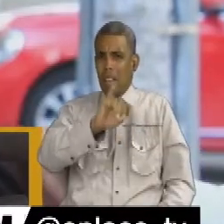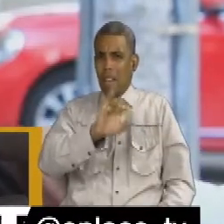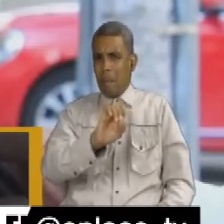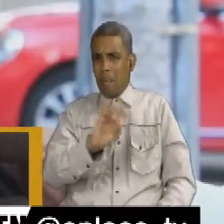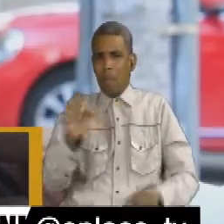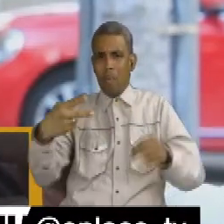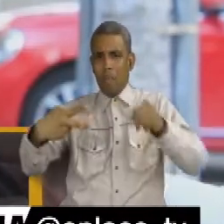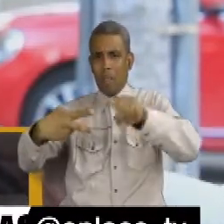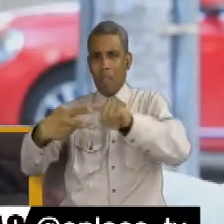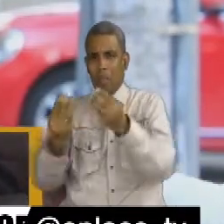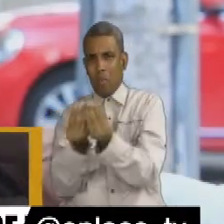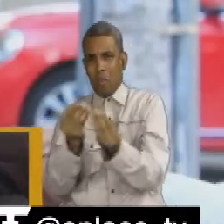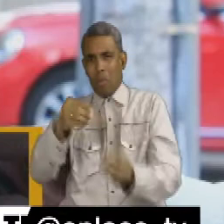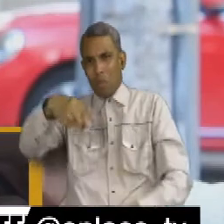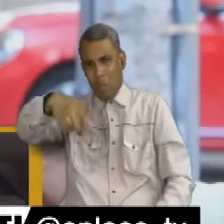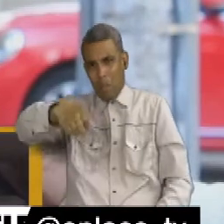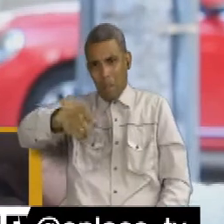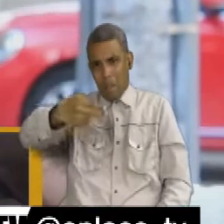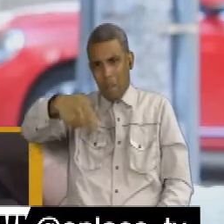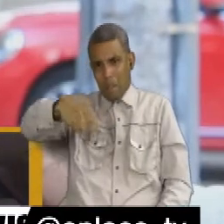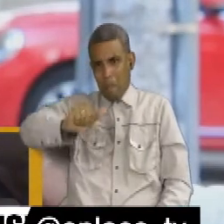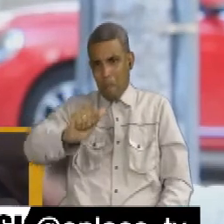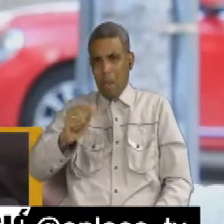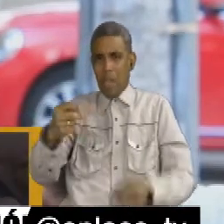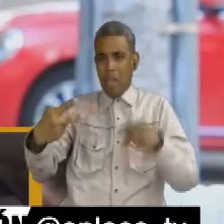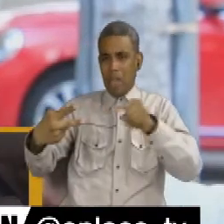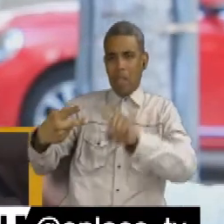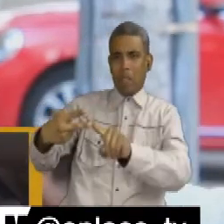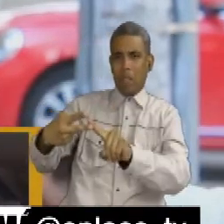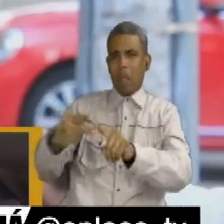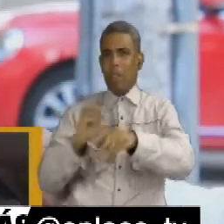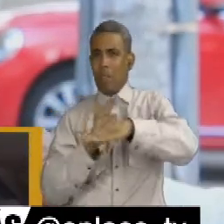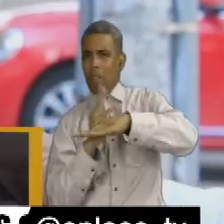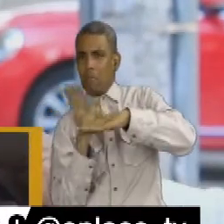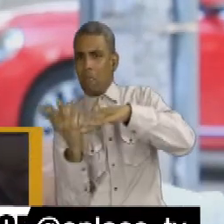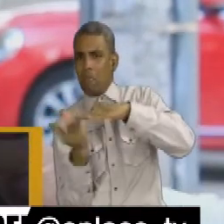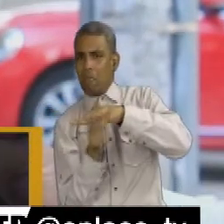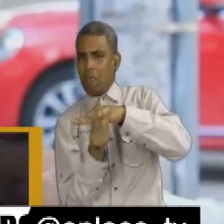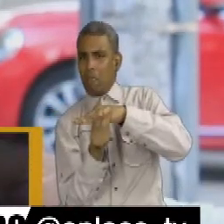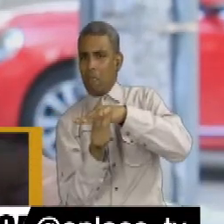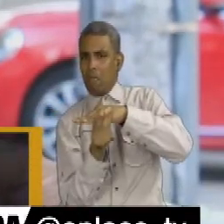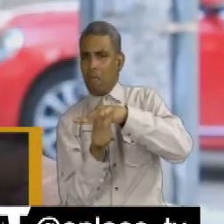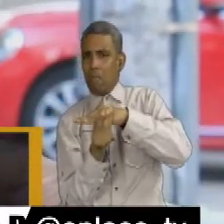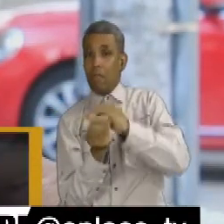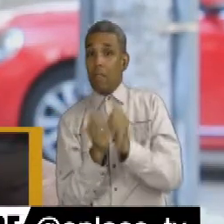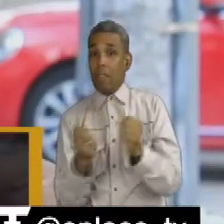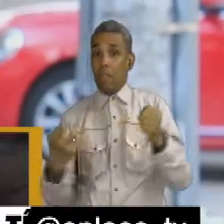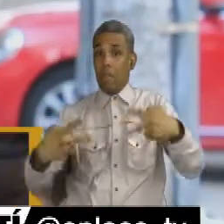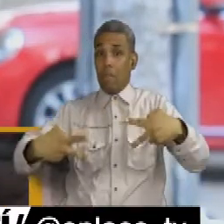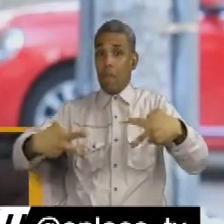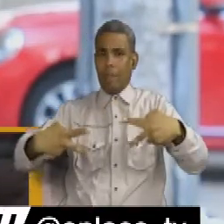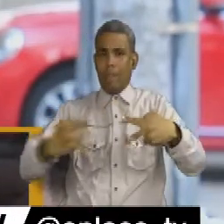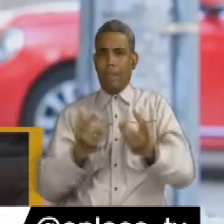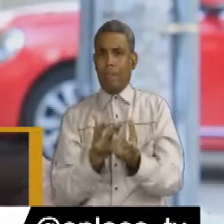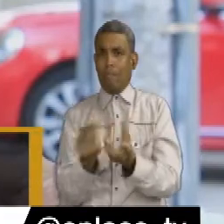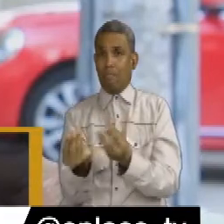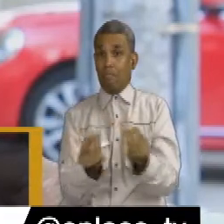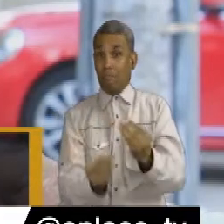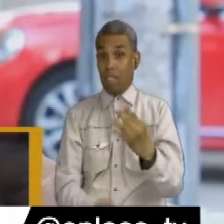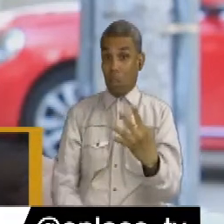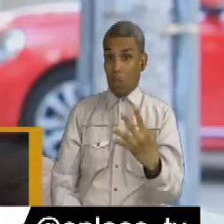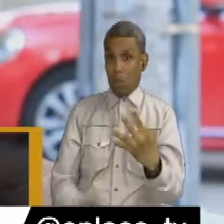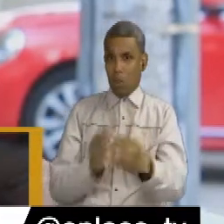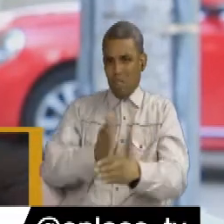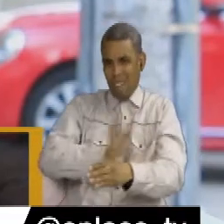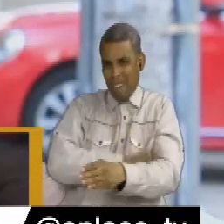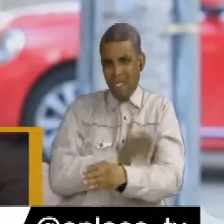barrio Miraflores. Son cuatro equipos que marcaron la pauta dentro de los 36 que se